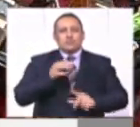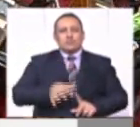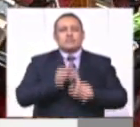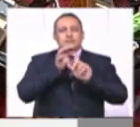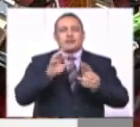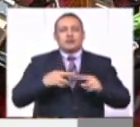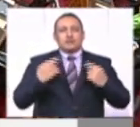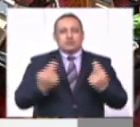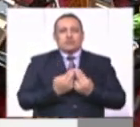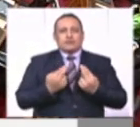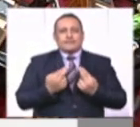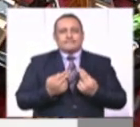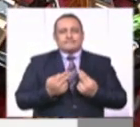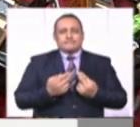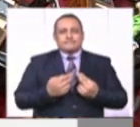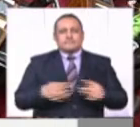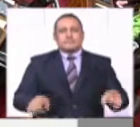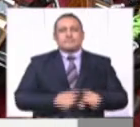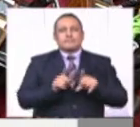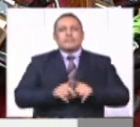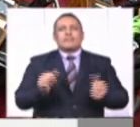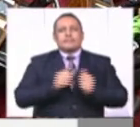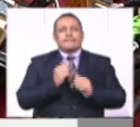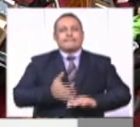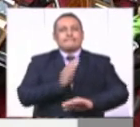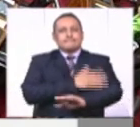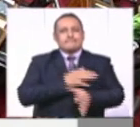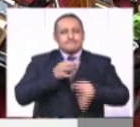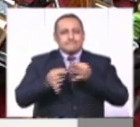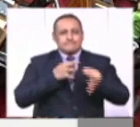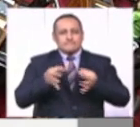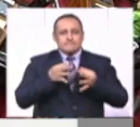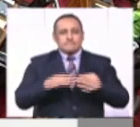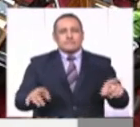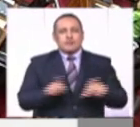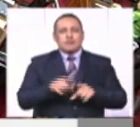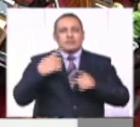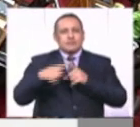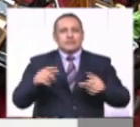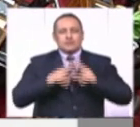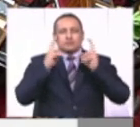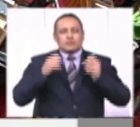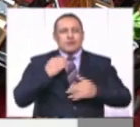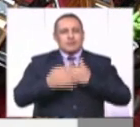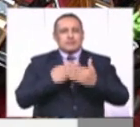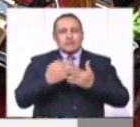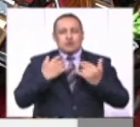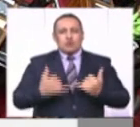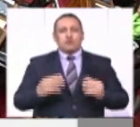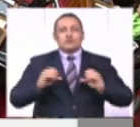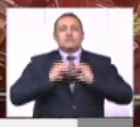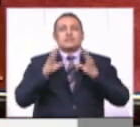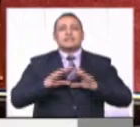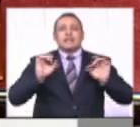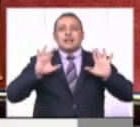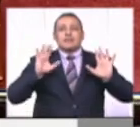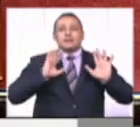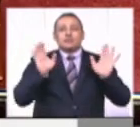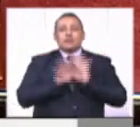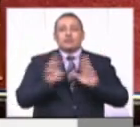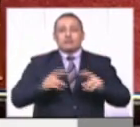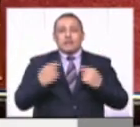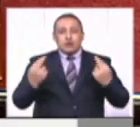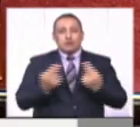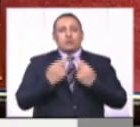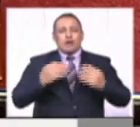sesiones y como habías anticipado Helen hay una agenda bastante nutrida el día de hoy Probablemente esta sesión